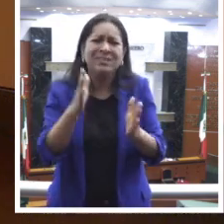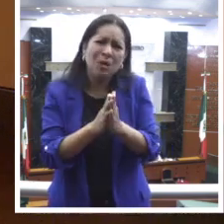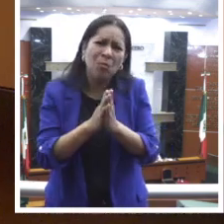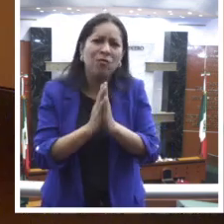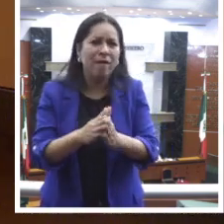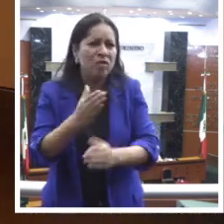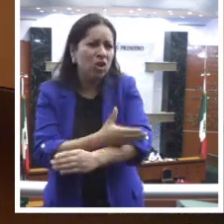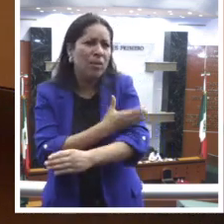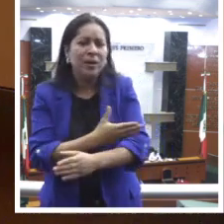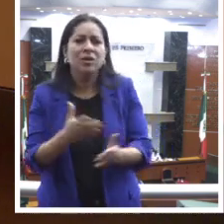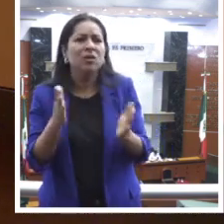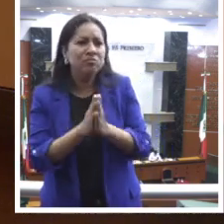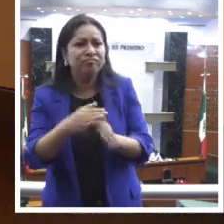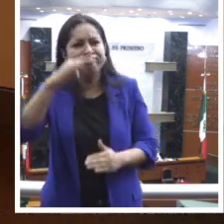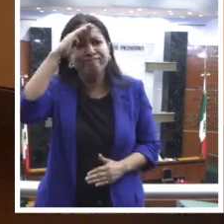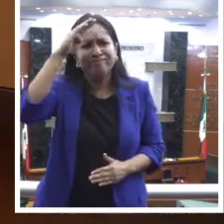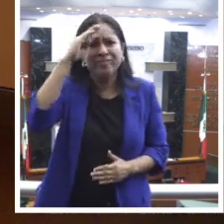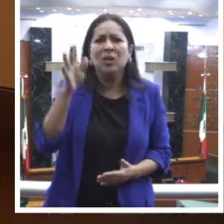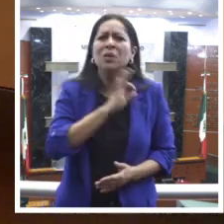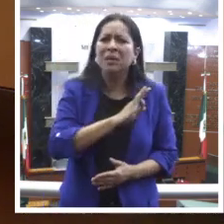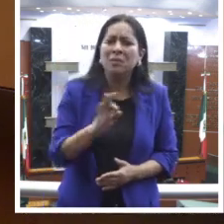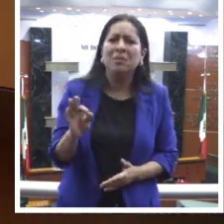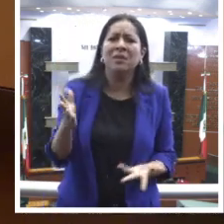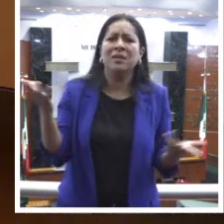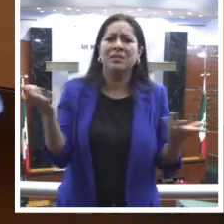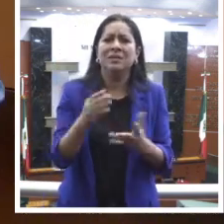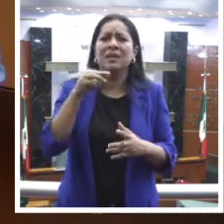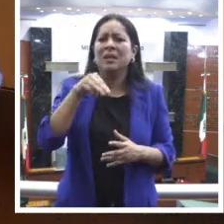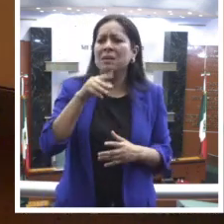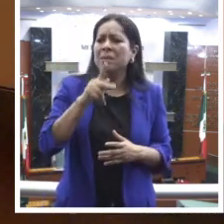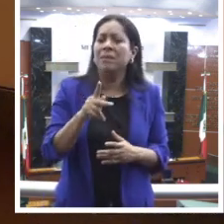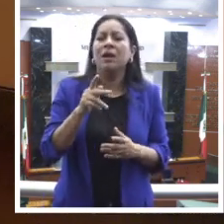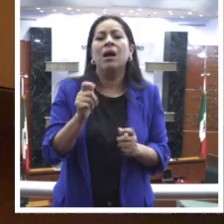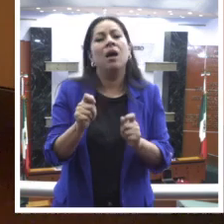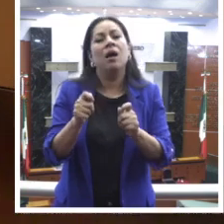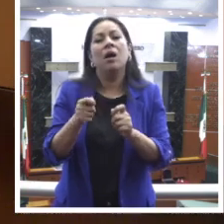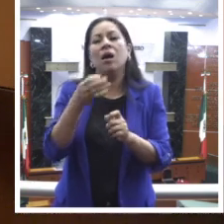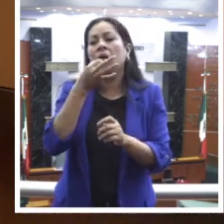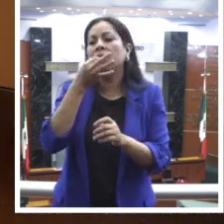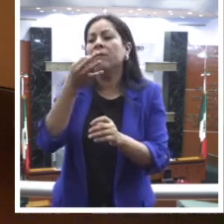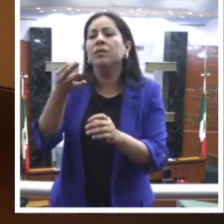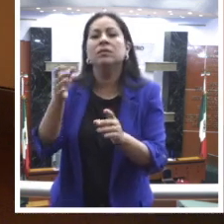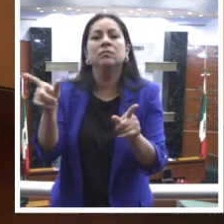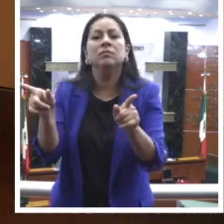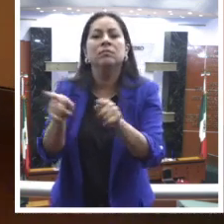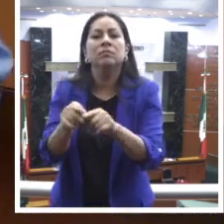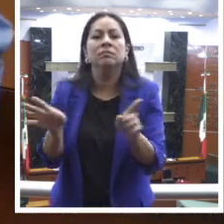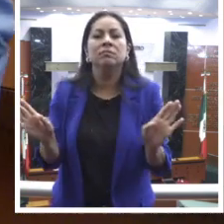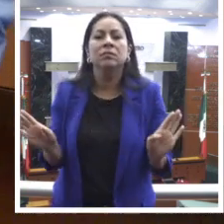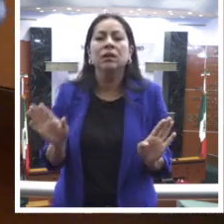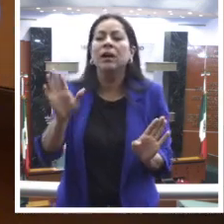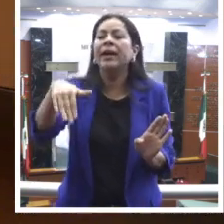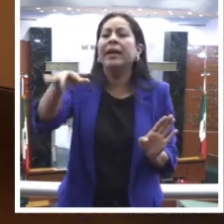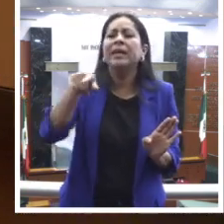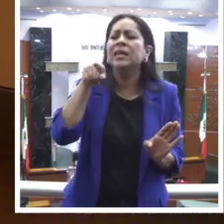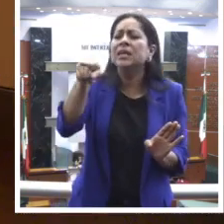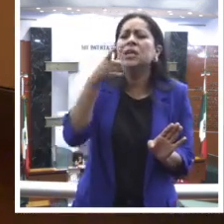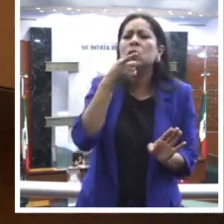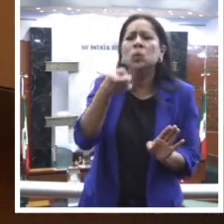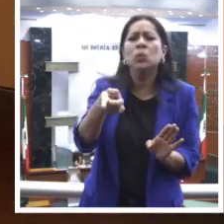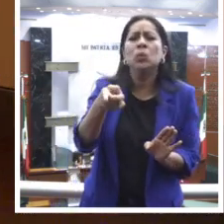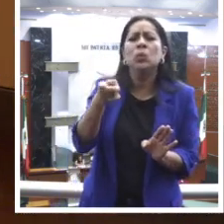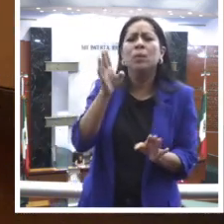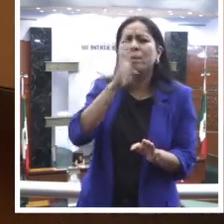favor y lo más que puede hacer un ministerio público es enviarle una notificación y decirle Oigan dicen que usted lo